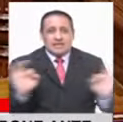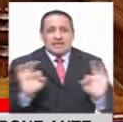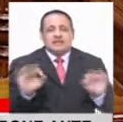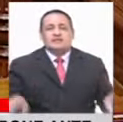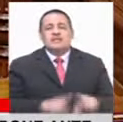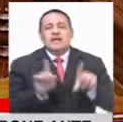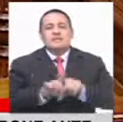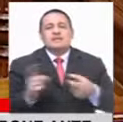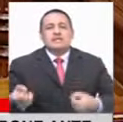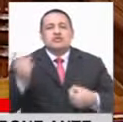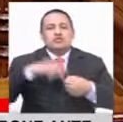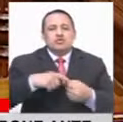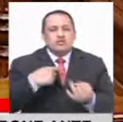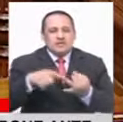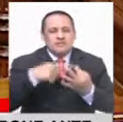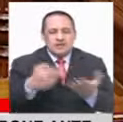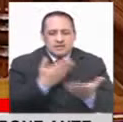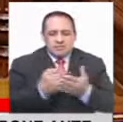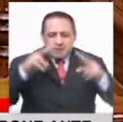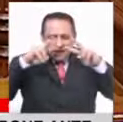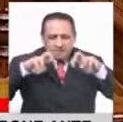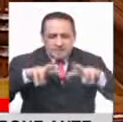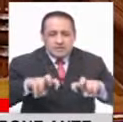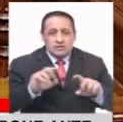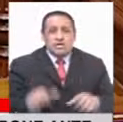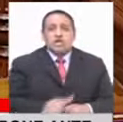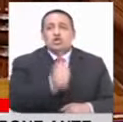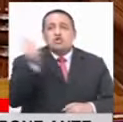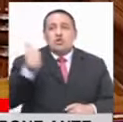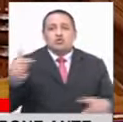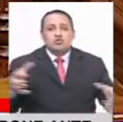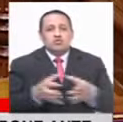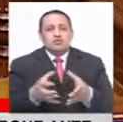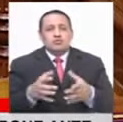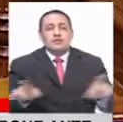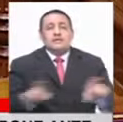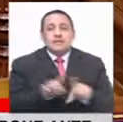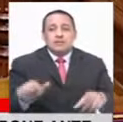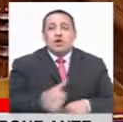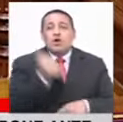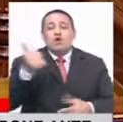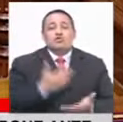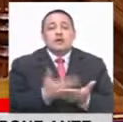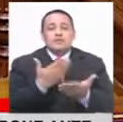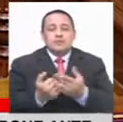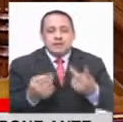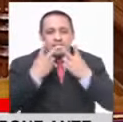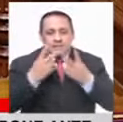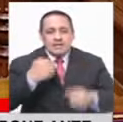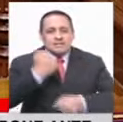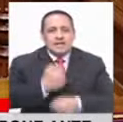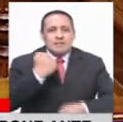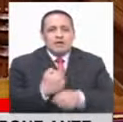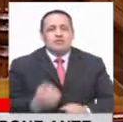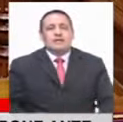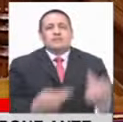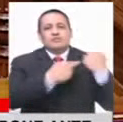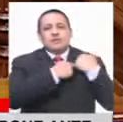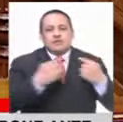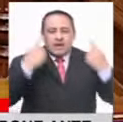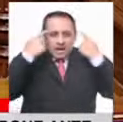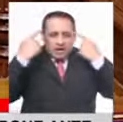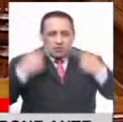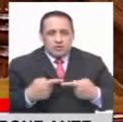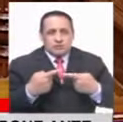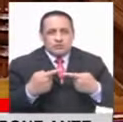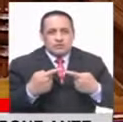se incluyeron hechos que están en investigación y en otras instancias y otros referidos al ejercicio de las facultades